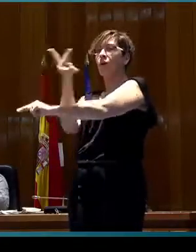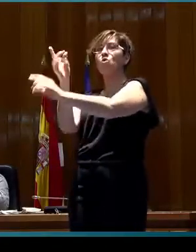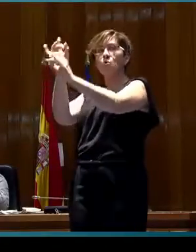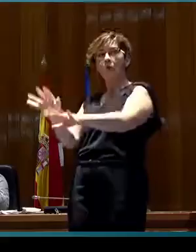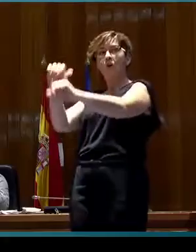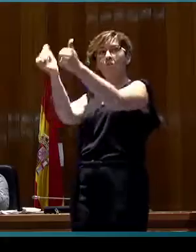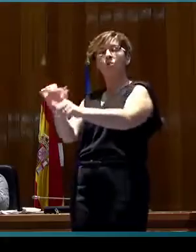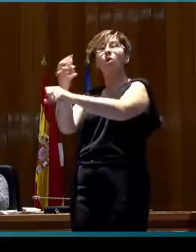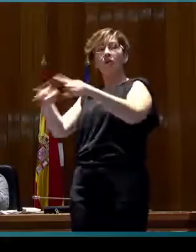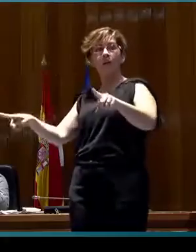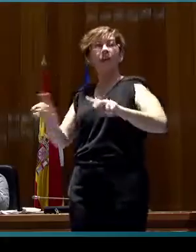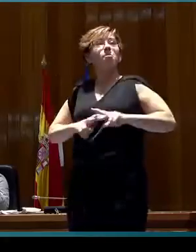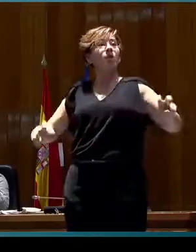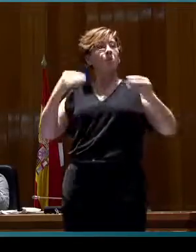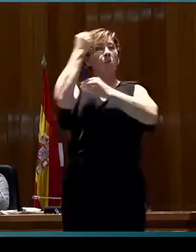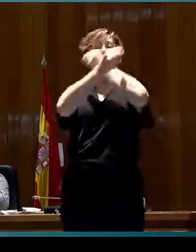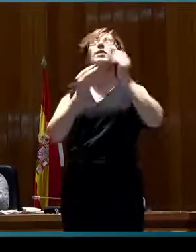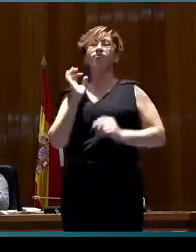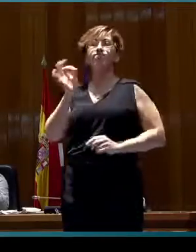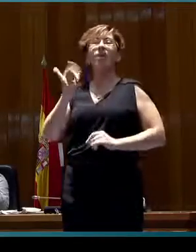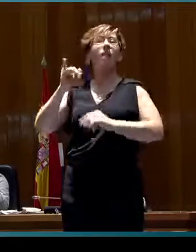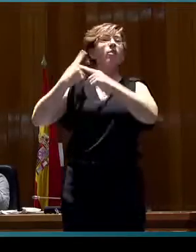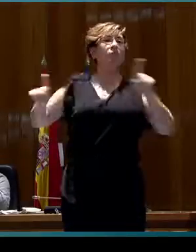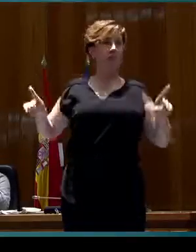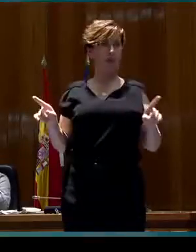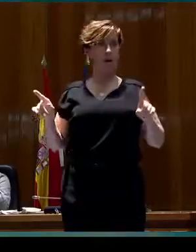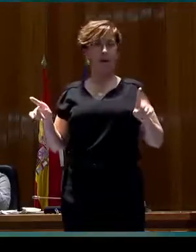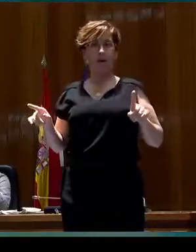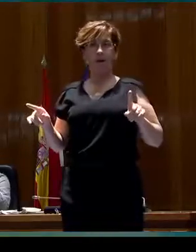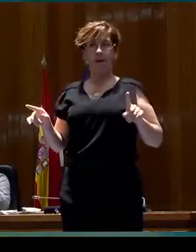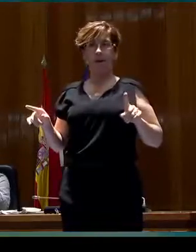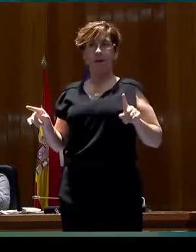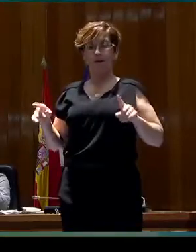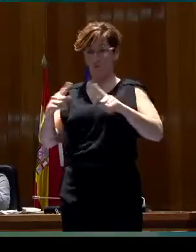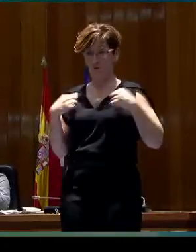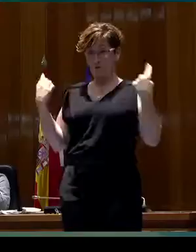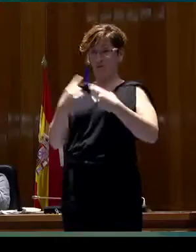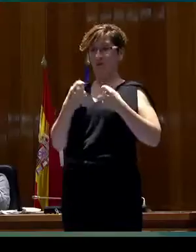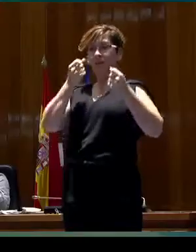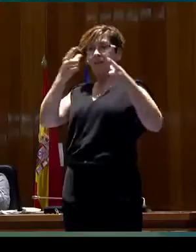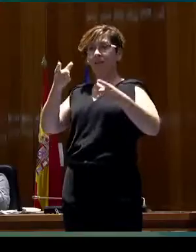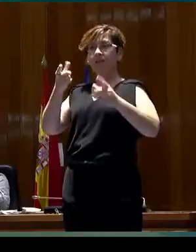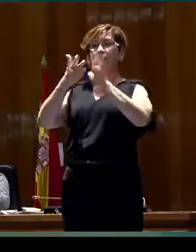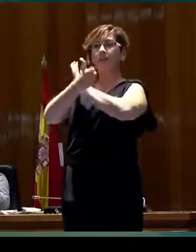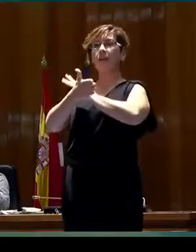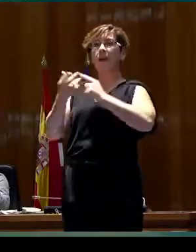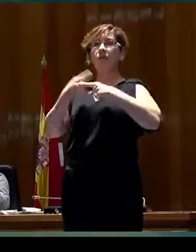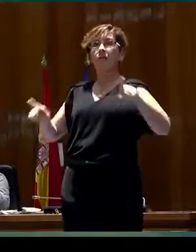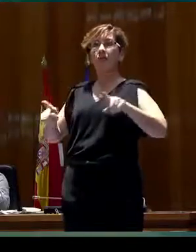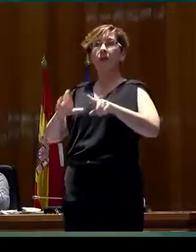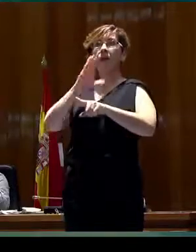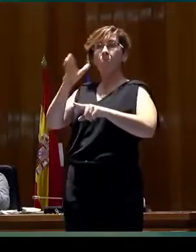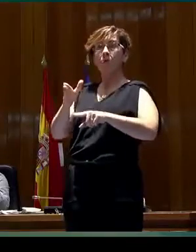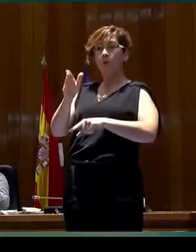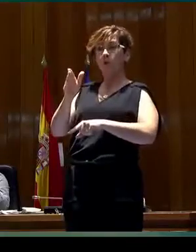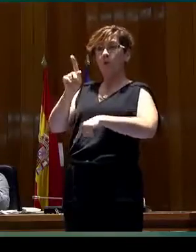se consideraban las diferencias, mientras que nosotros consideramos que las tal diferencias pues no son tal, sino que